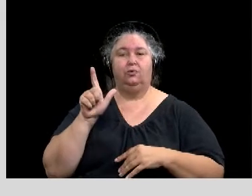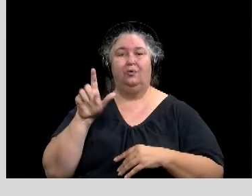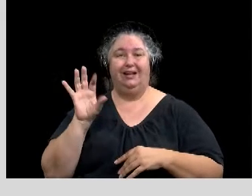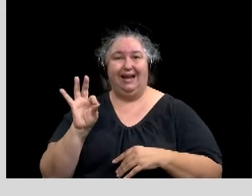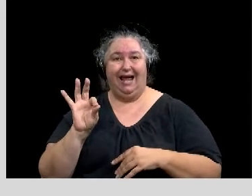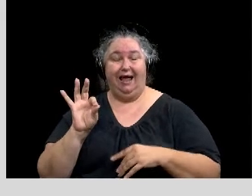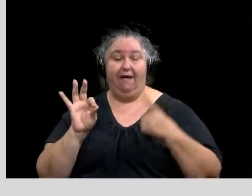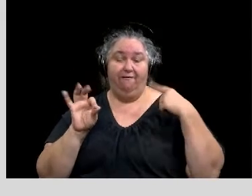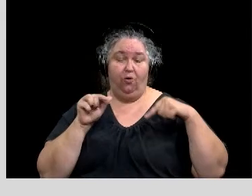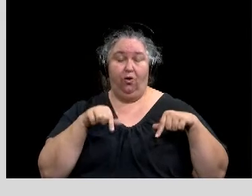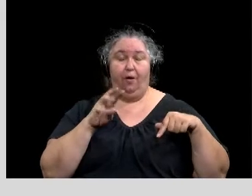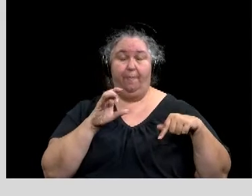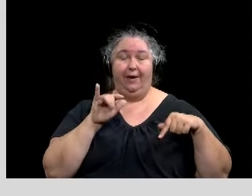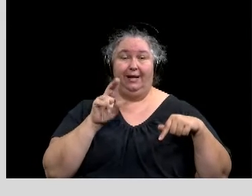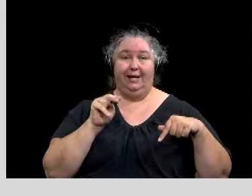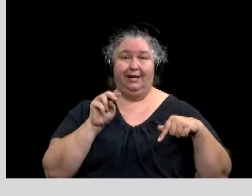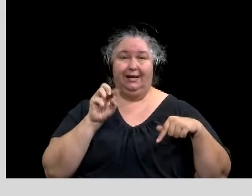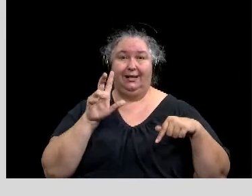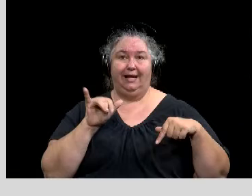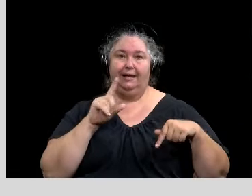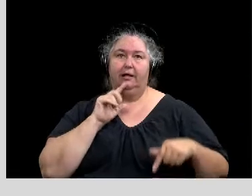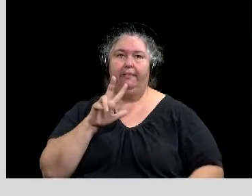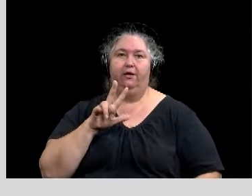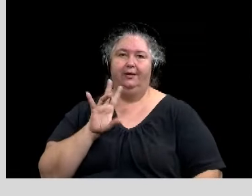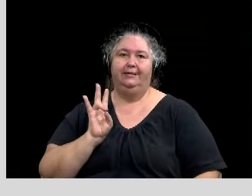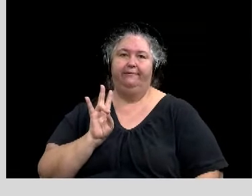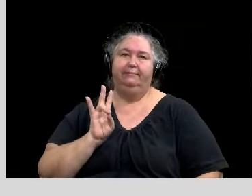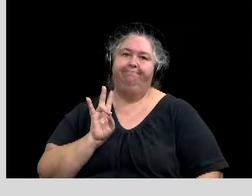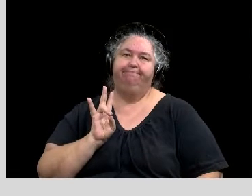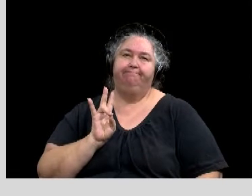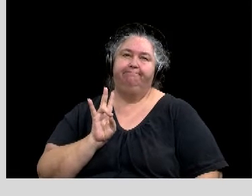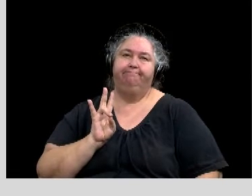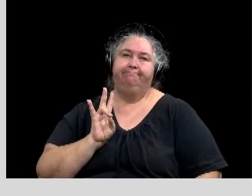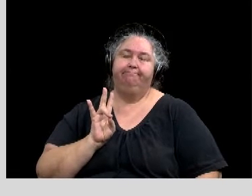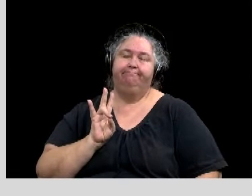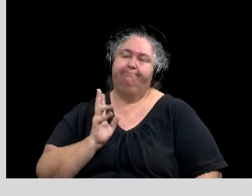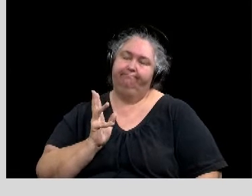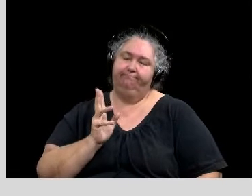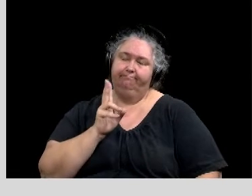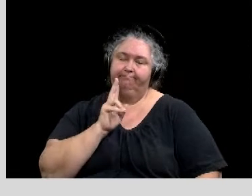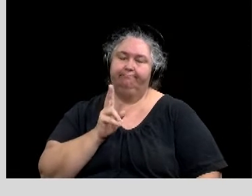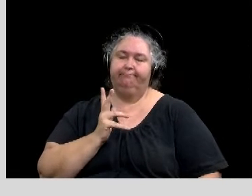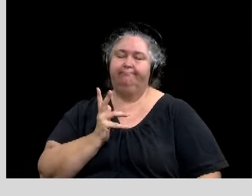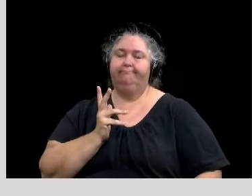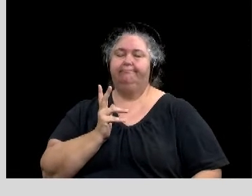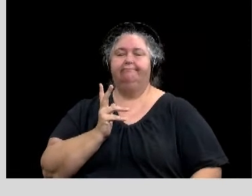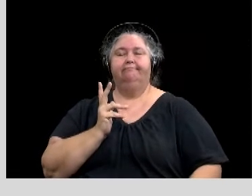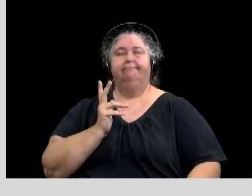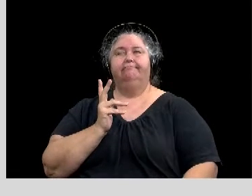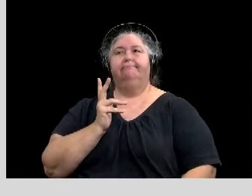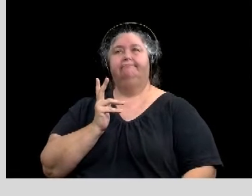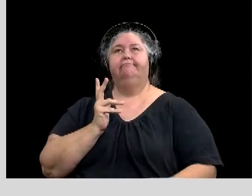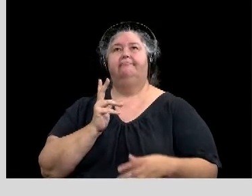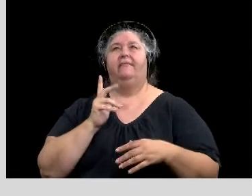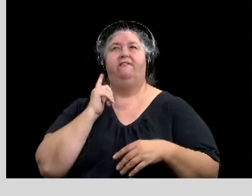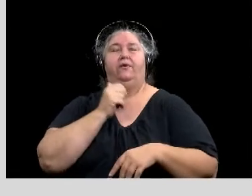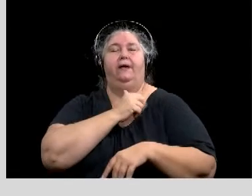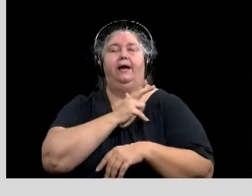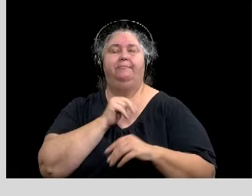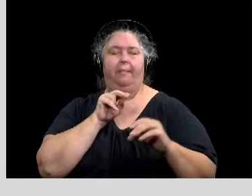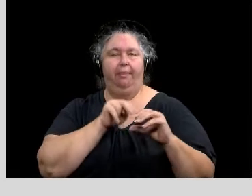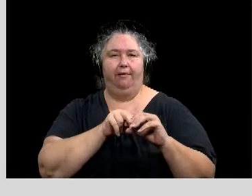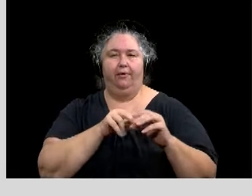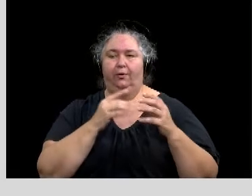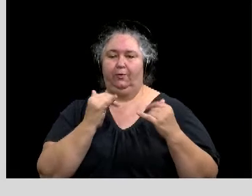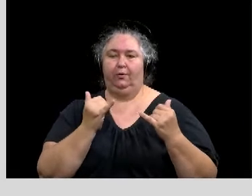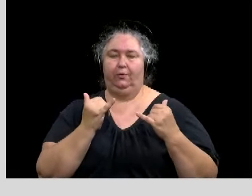27 en esta 225 y en el condado 37 así es